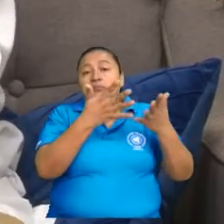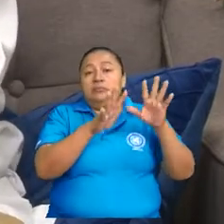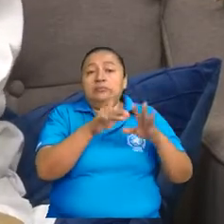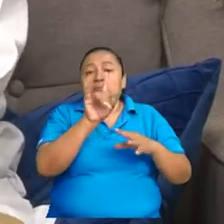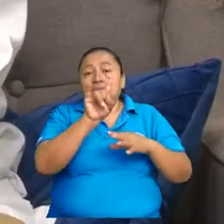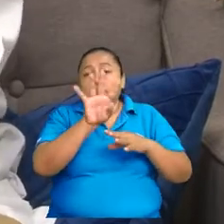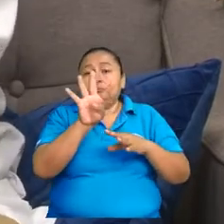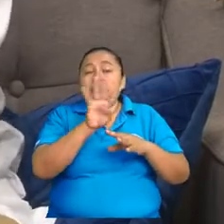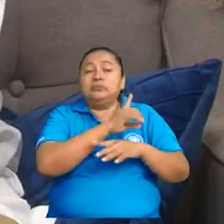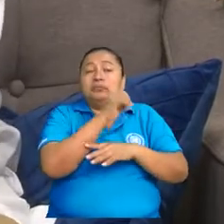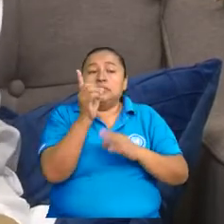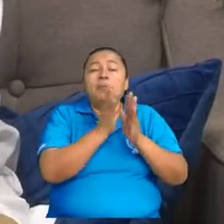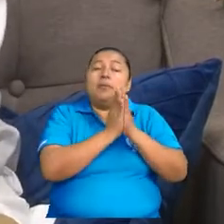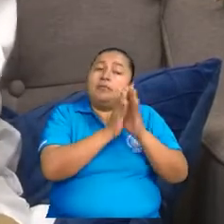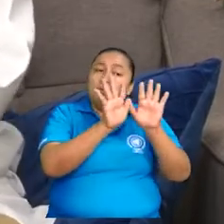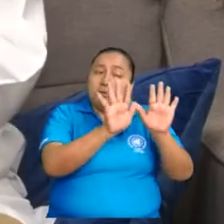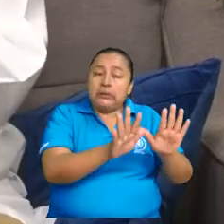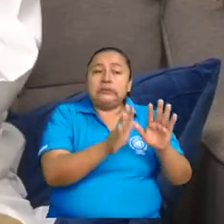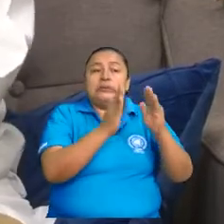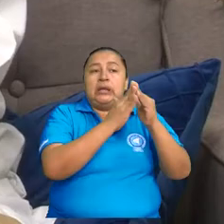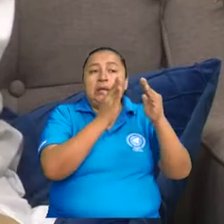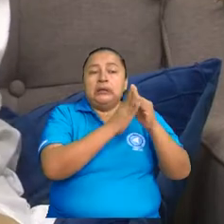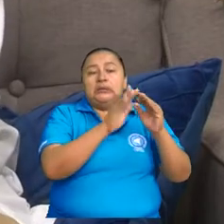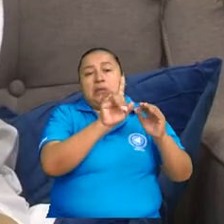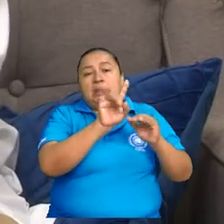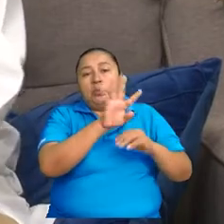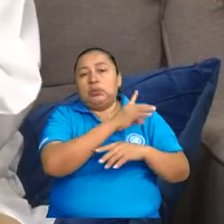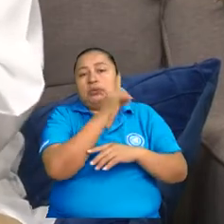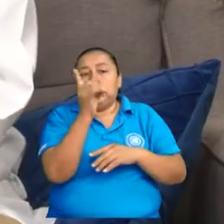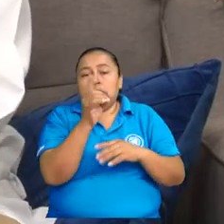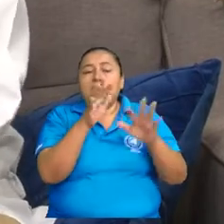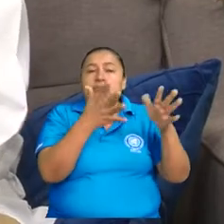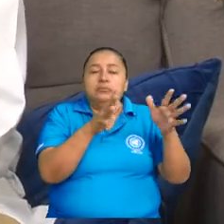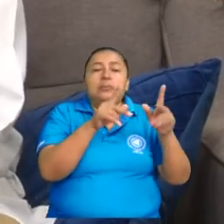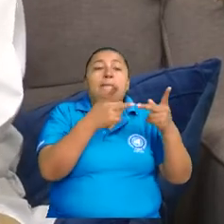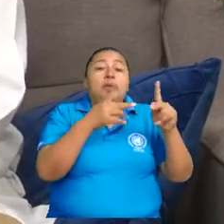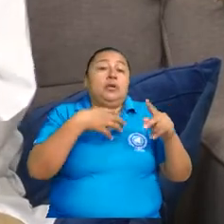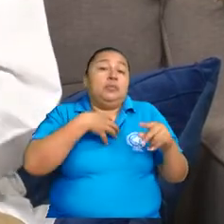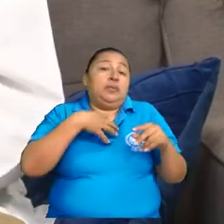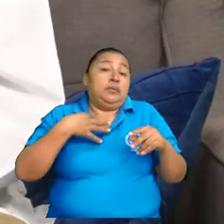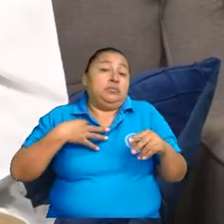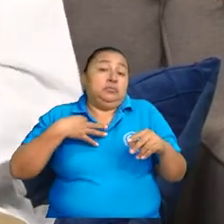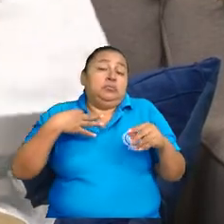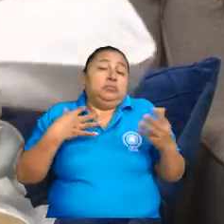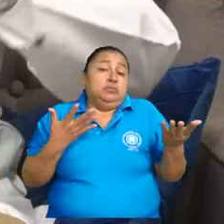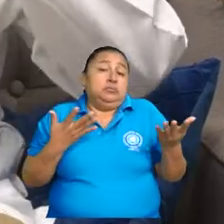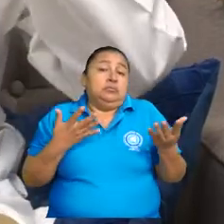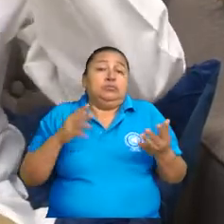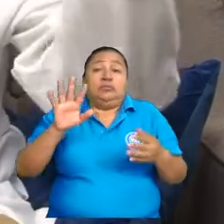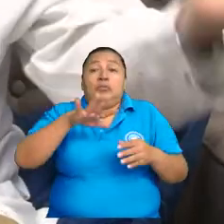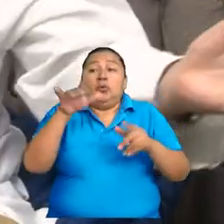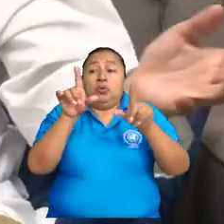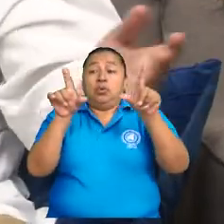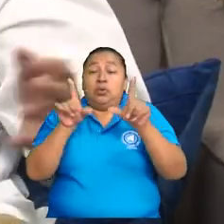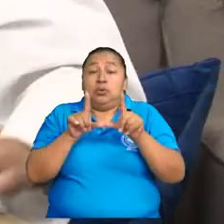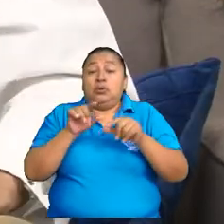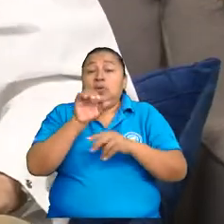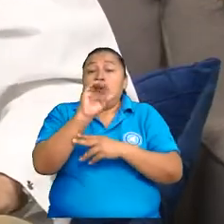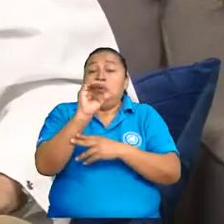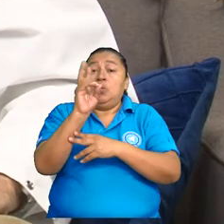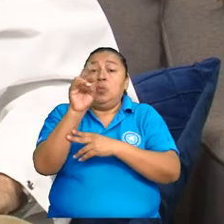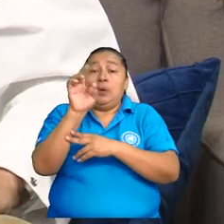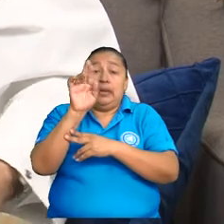14 días. Un resguardo, que le puedes decir aislamiento, pero es voluntario. ¿verdad? En otros lados le llaman